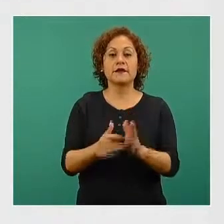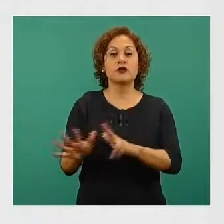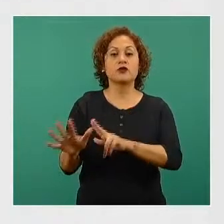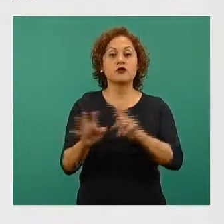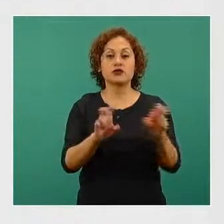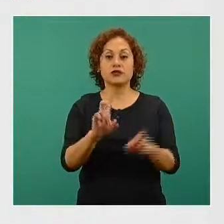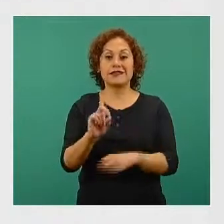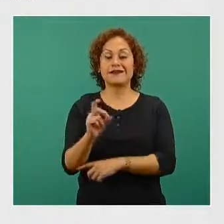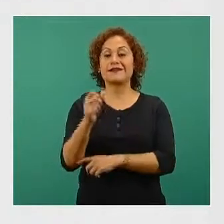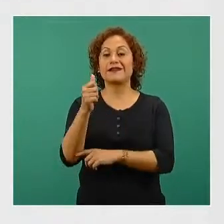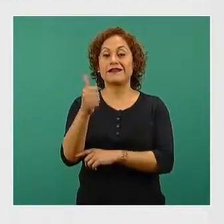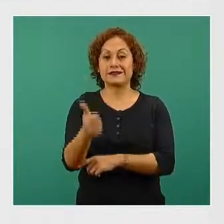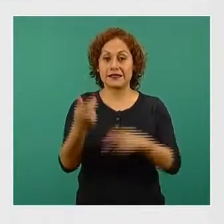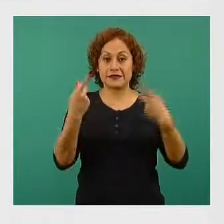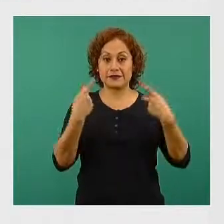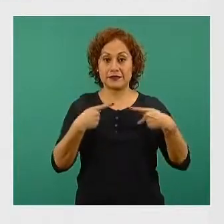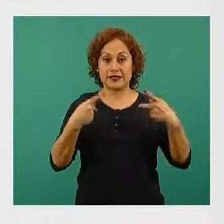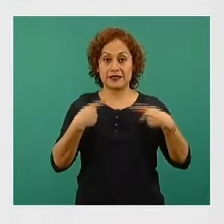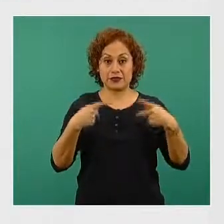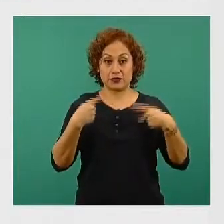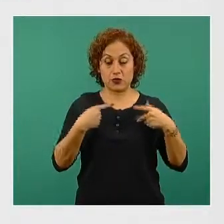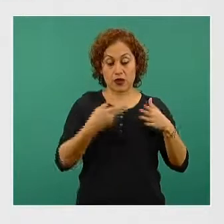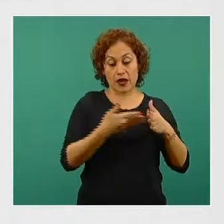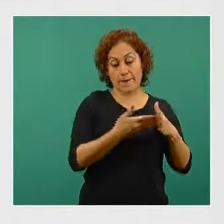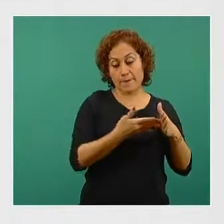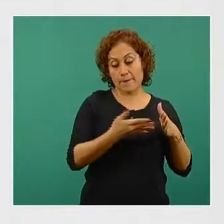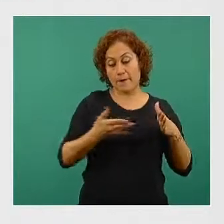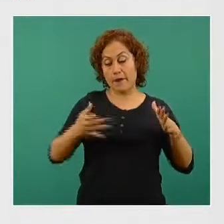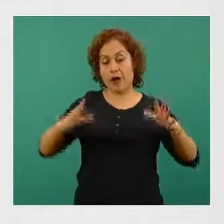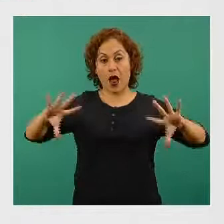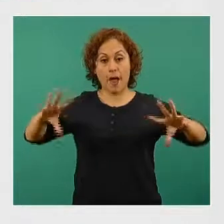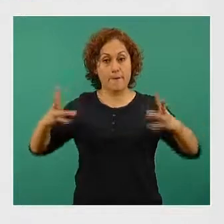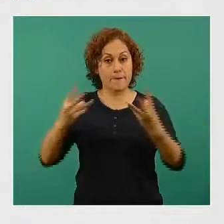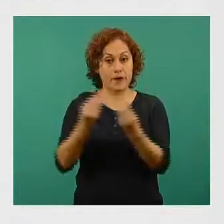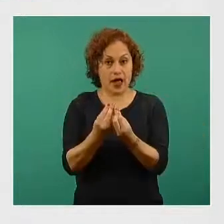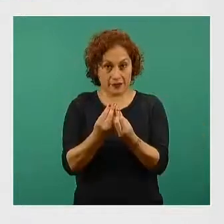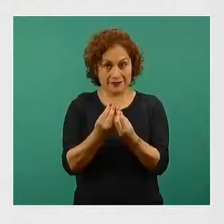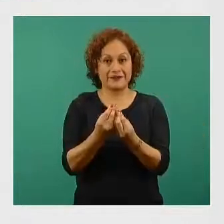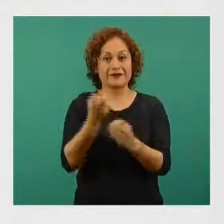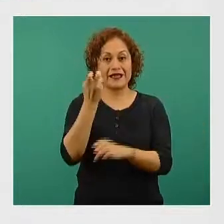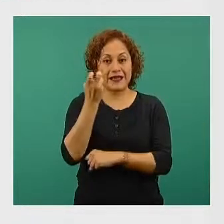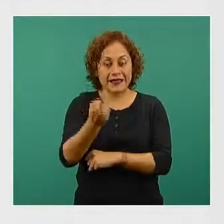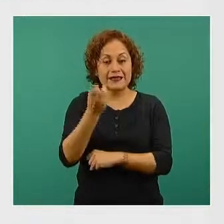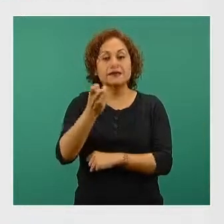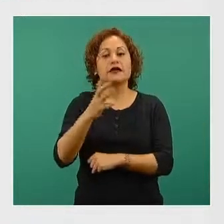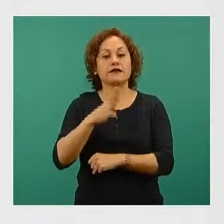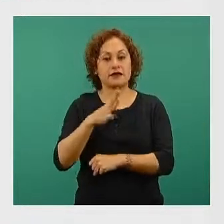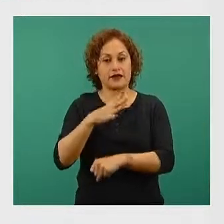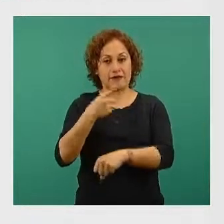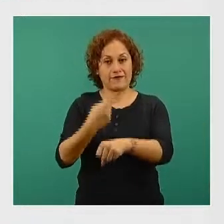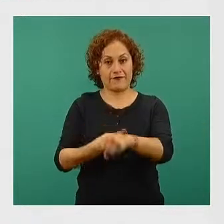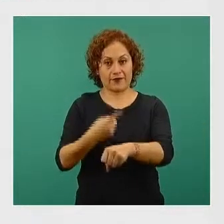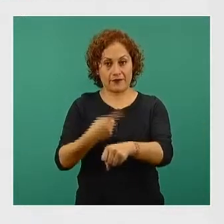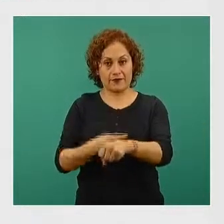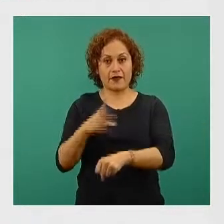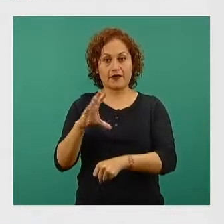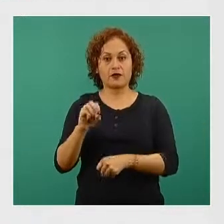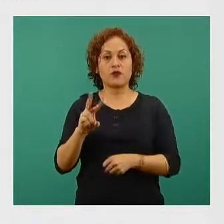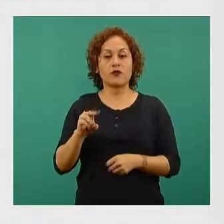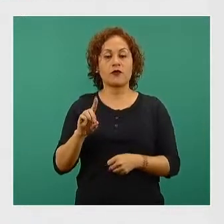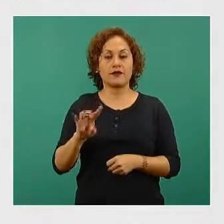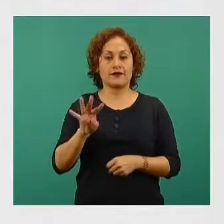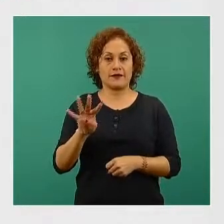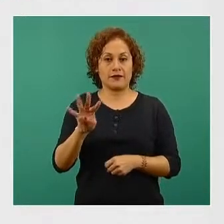2.320.836 personas que hasta el momento han sido estimadas que tienen la enfermedad de COVID-19. Esta